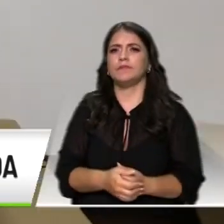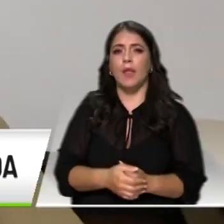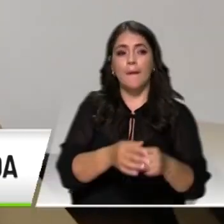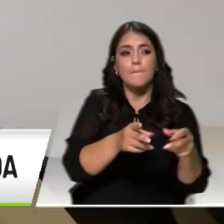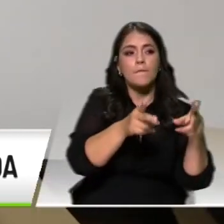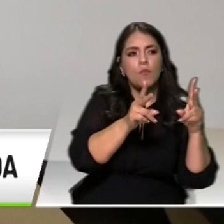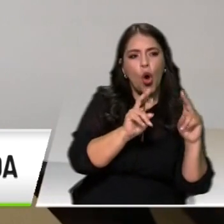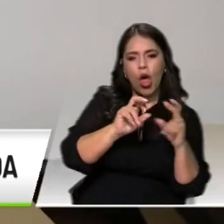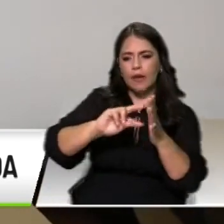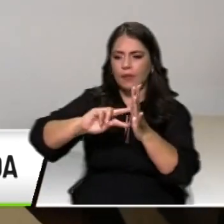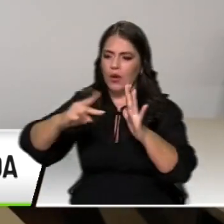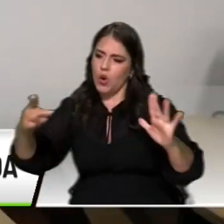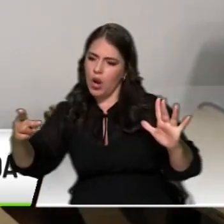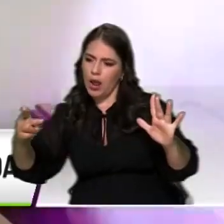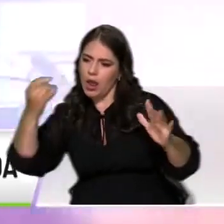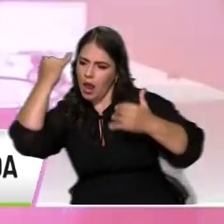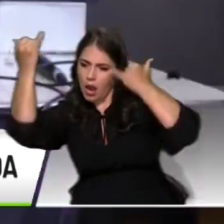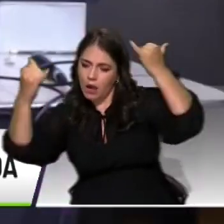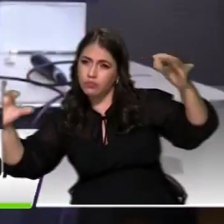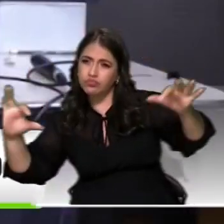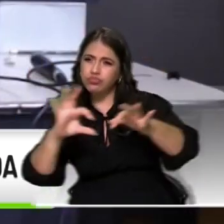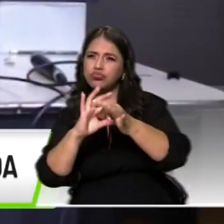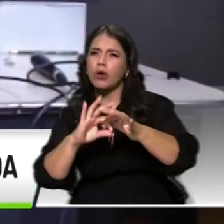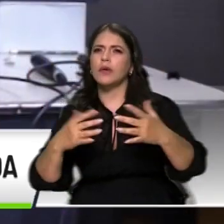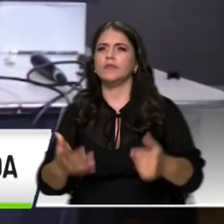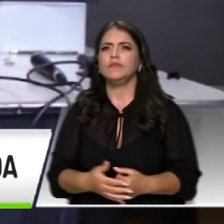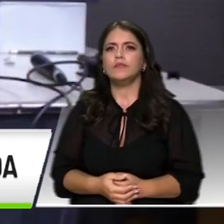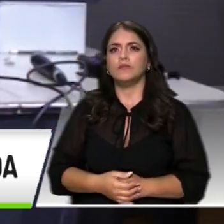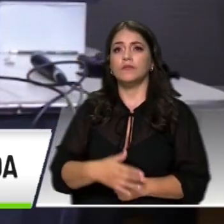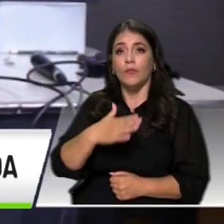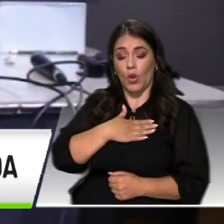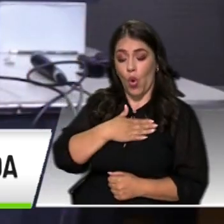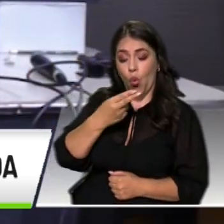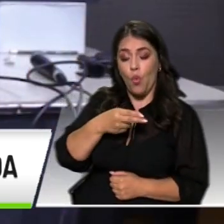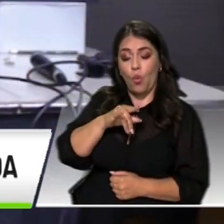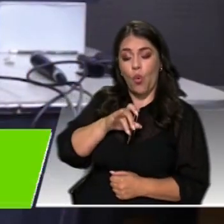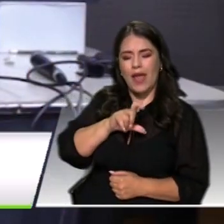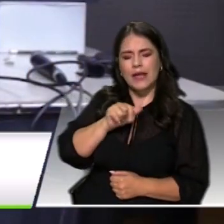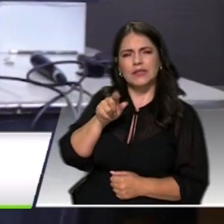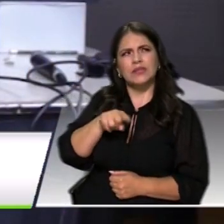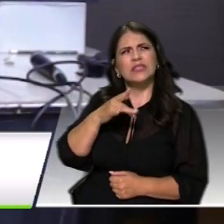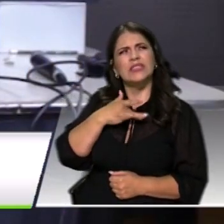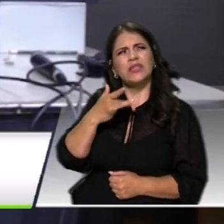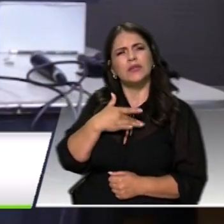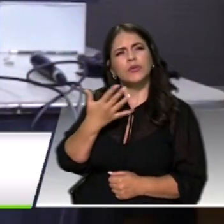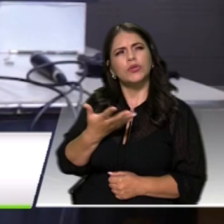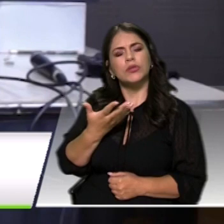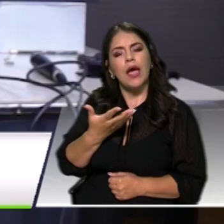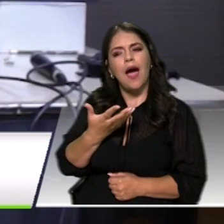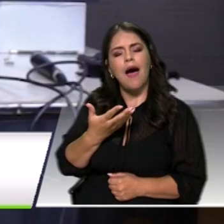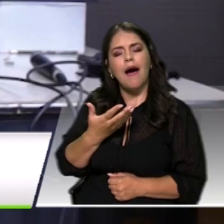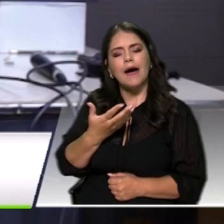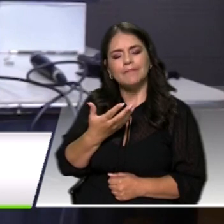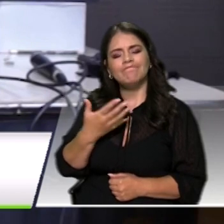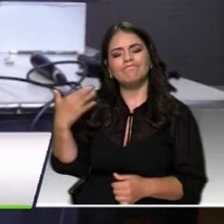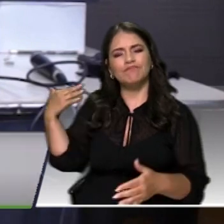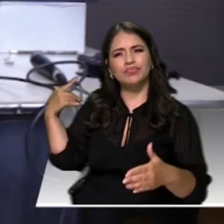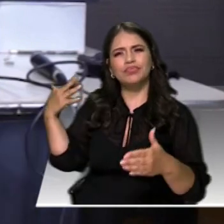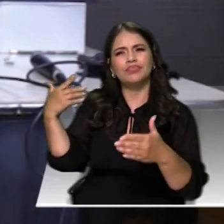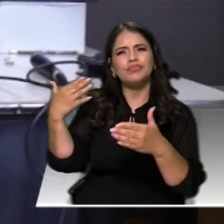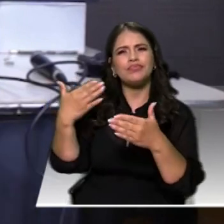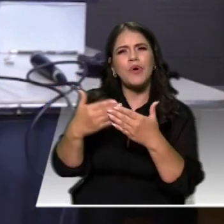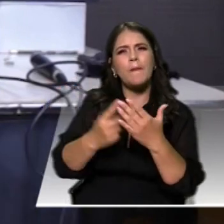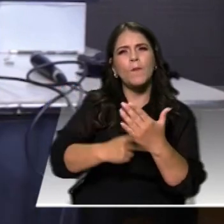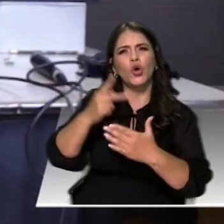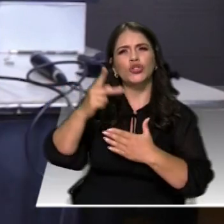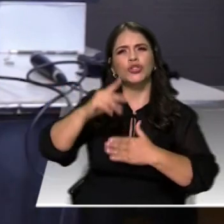con tecnología e innovación. Para mí Huellas es el marcado de experiencias que se pueden presentar durante todo este proyecto